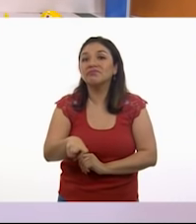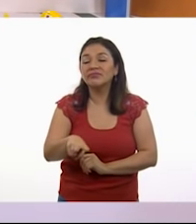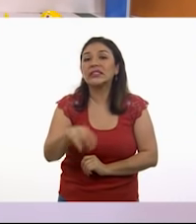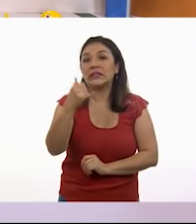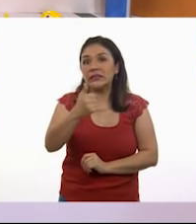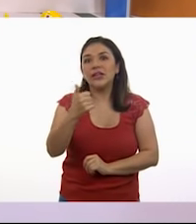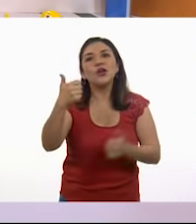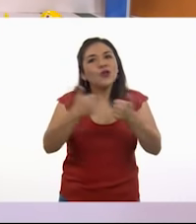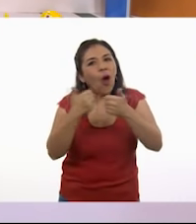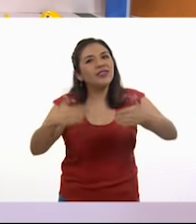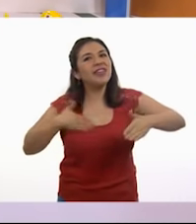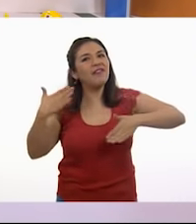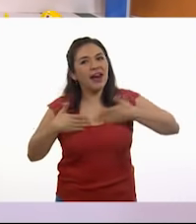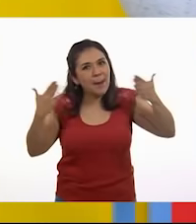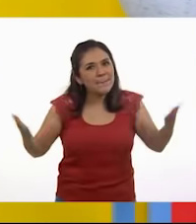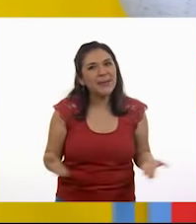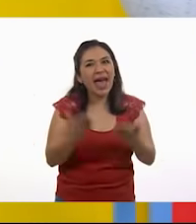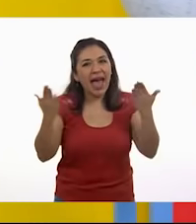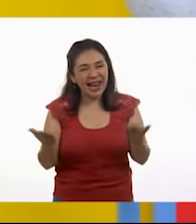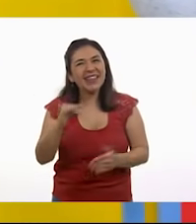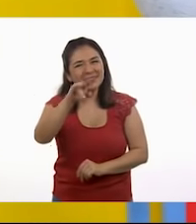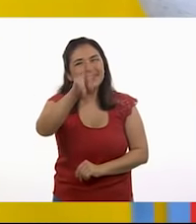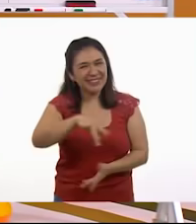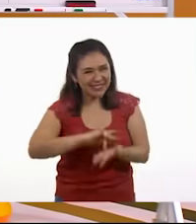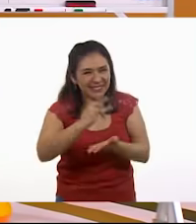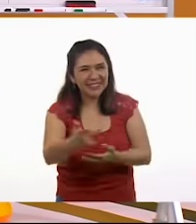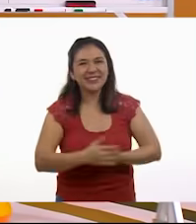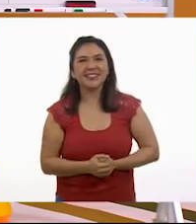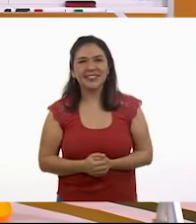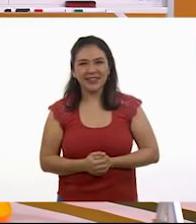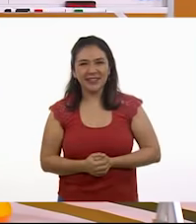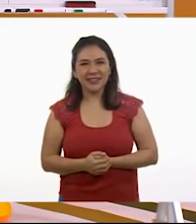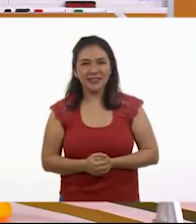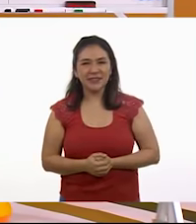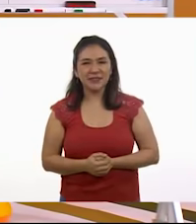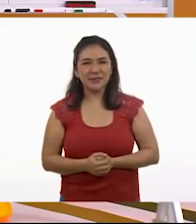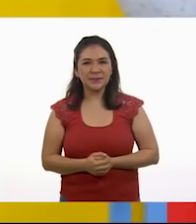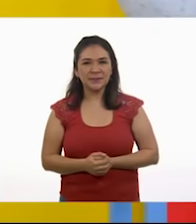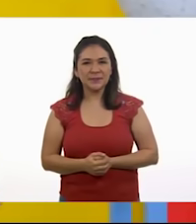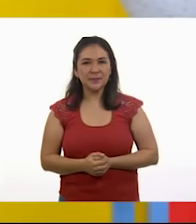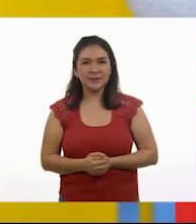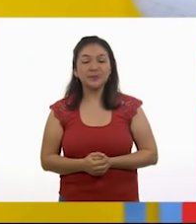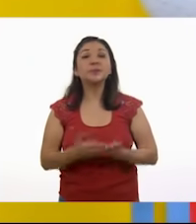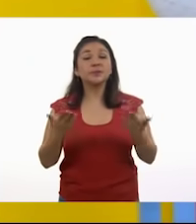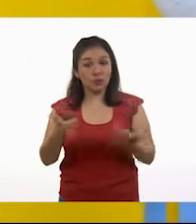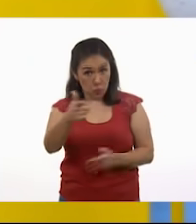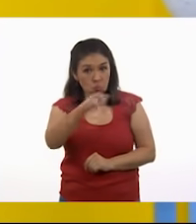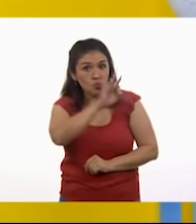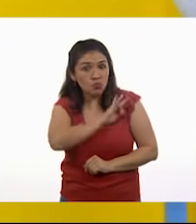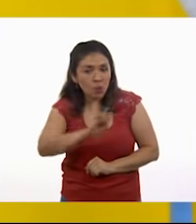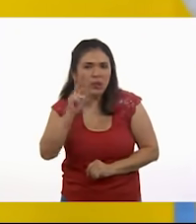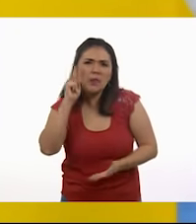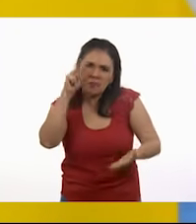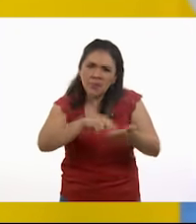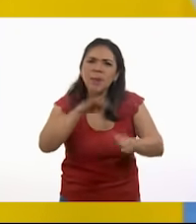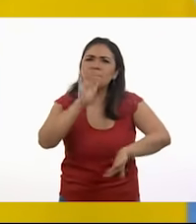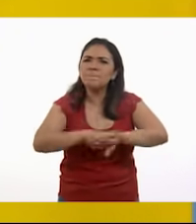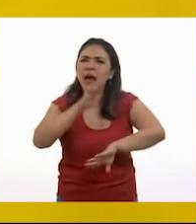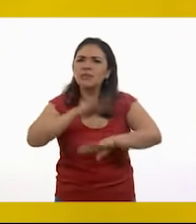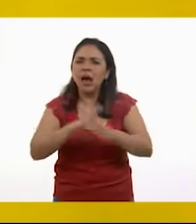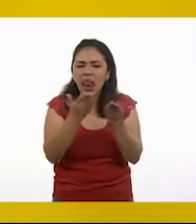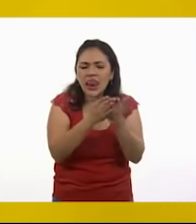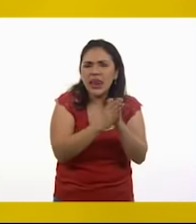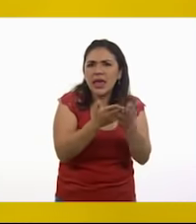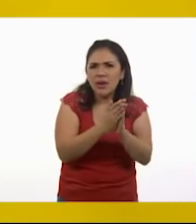nos divertimos lanzando muchísimas gracias beats a muchas gracias dama si te es posible consulta a otros libros